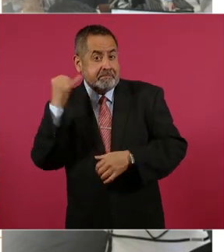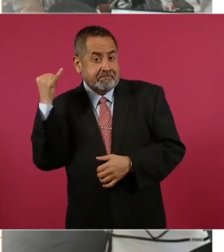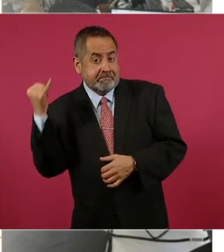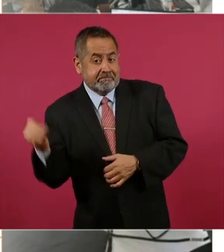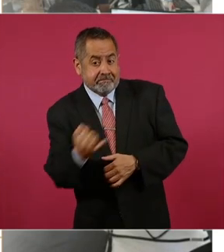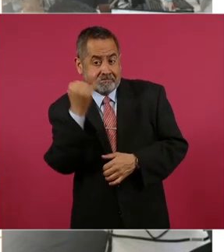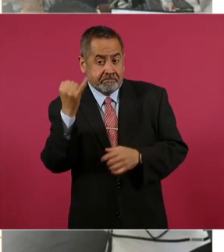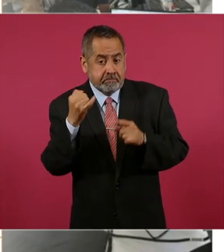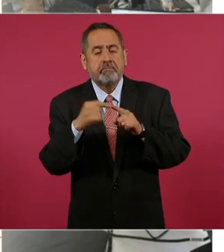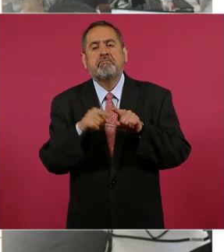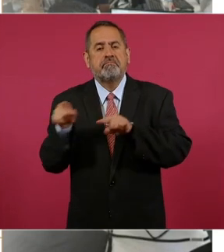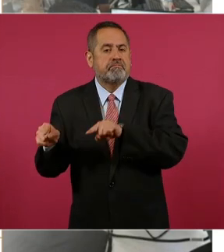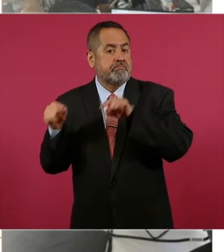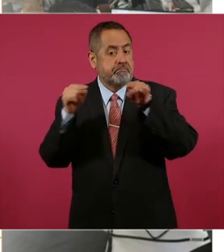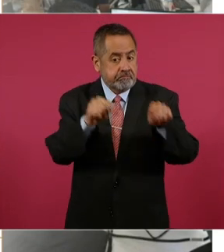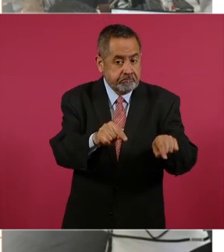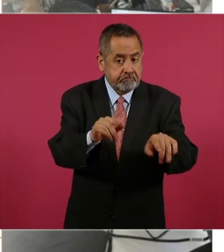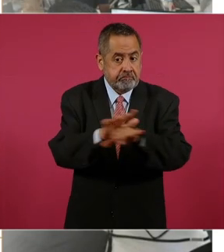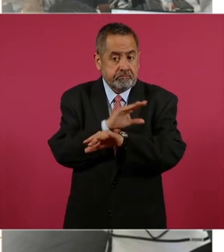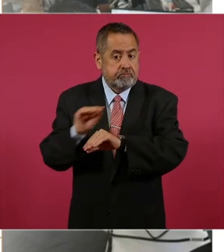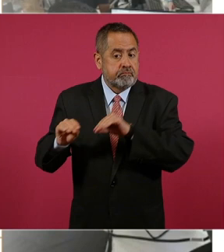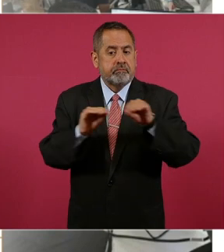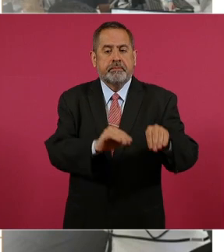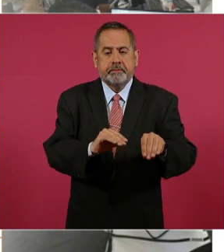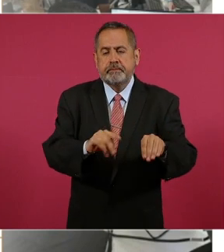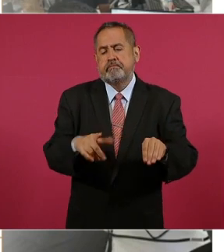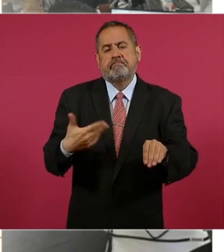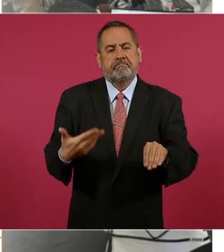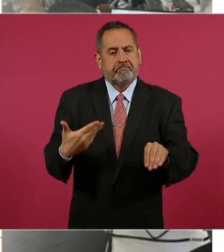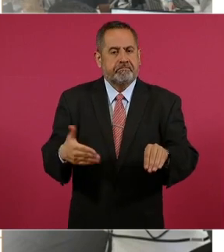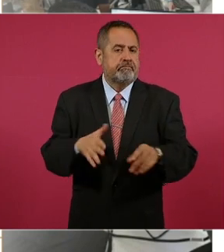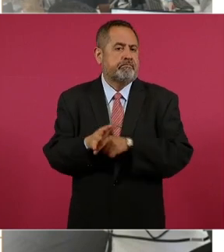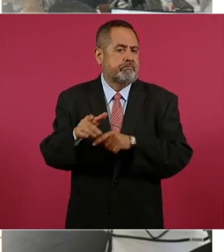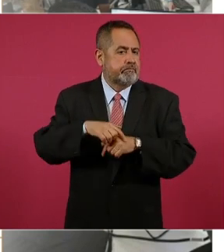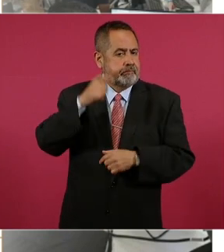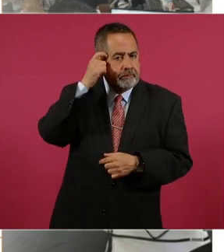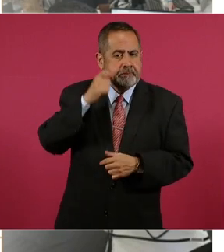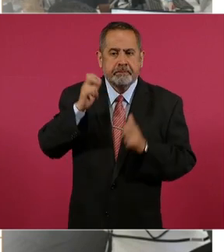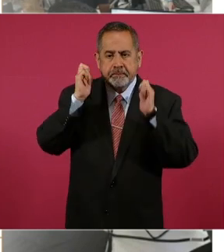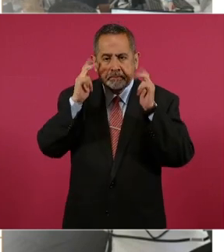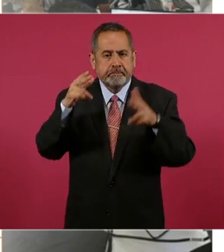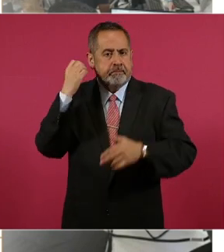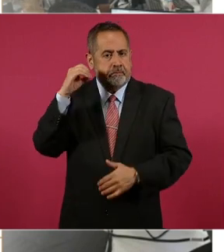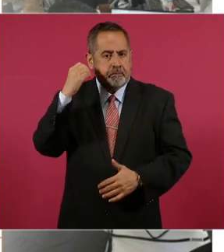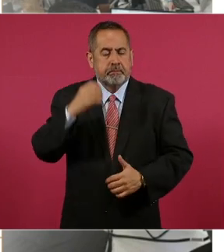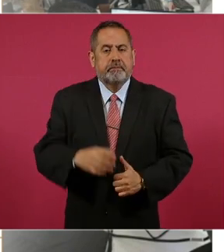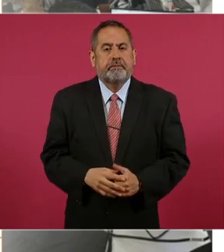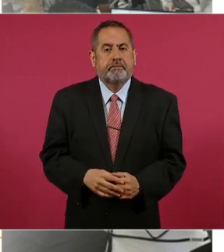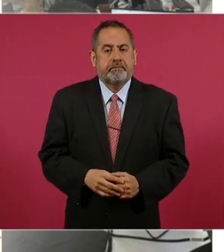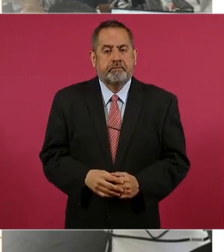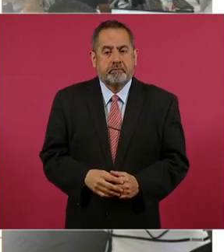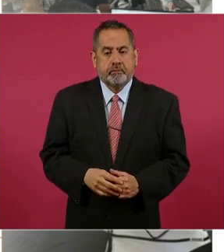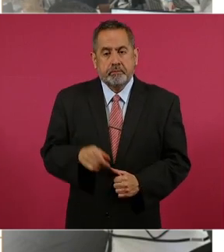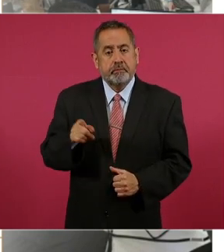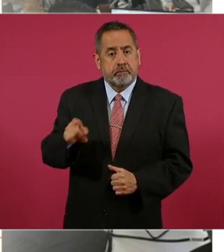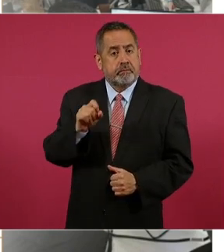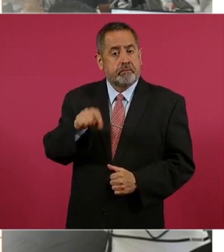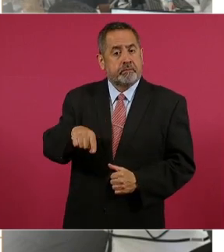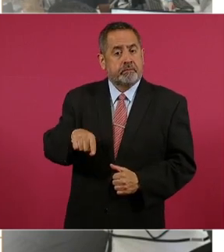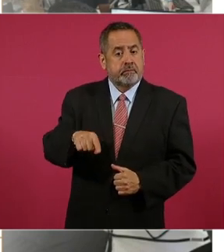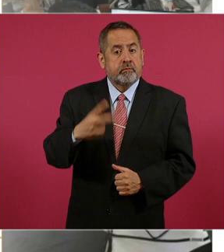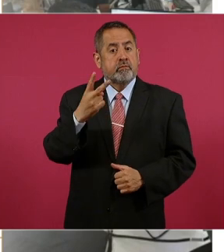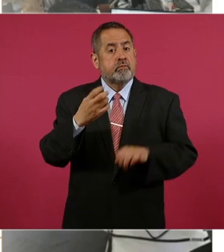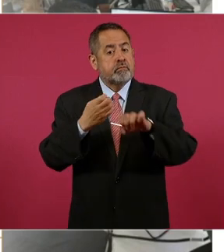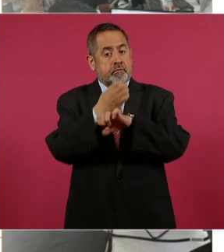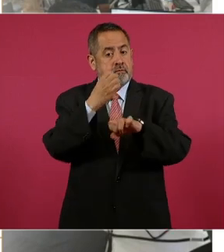o en zonas rurales, pues sobre todo en Guerrero, Chiapas, Oaxaca. Hay aquí también contrataciones en dos